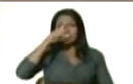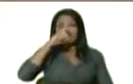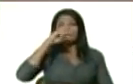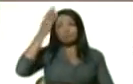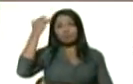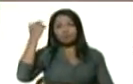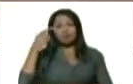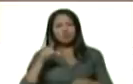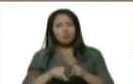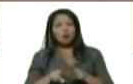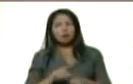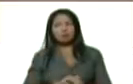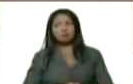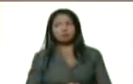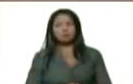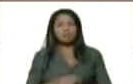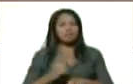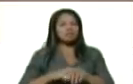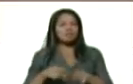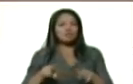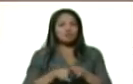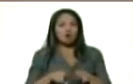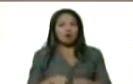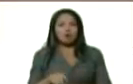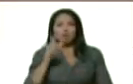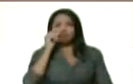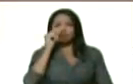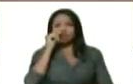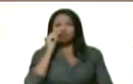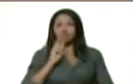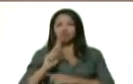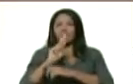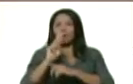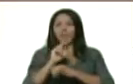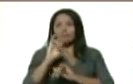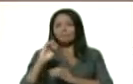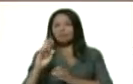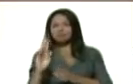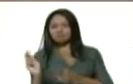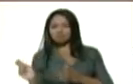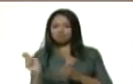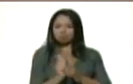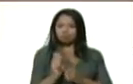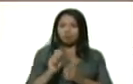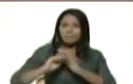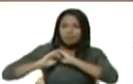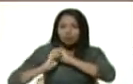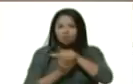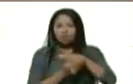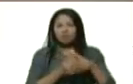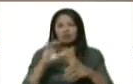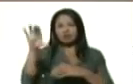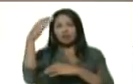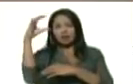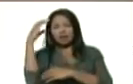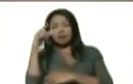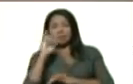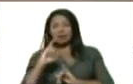esta época? Que a un muchacho lo utilizaron, un pelotero del Caracas, para